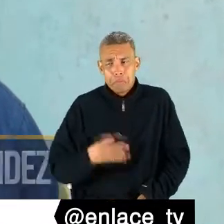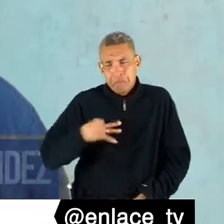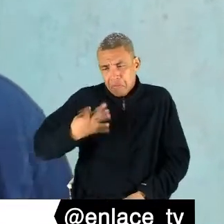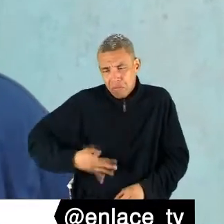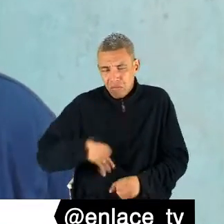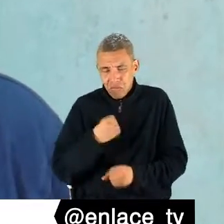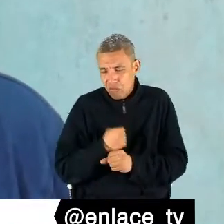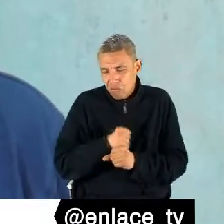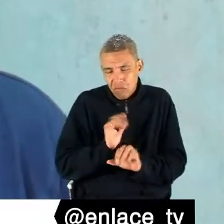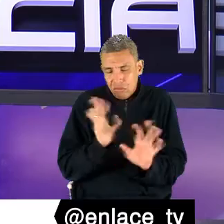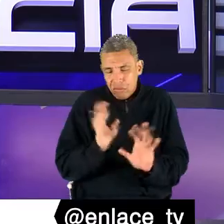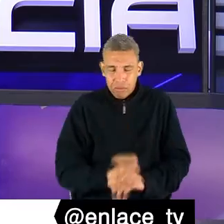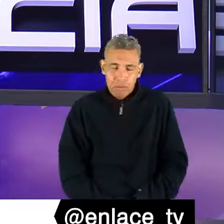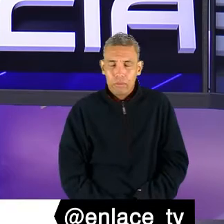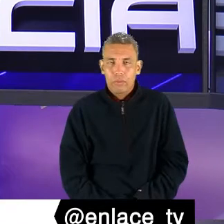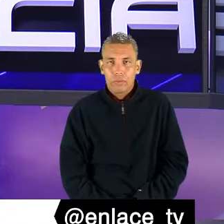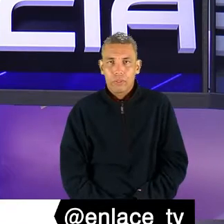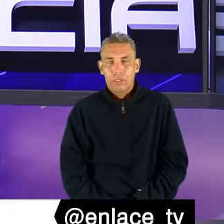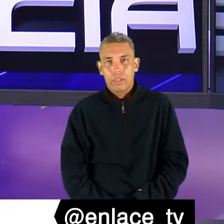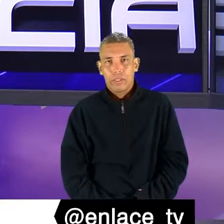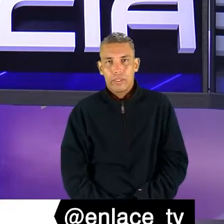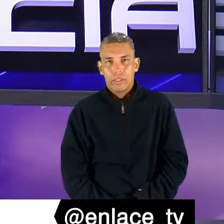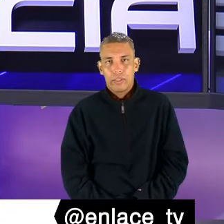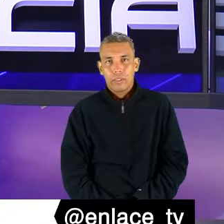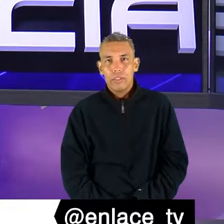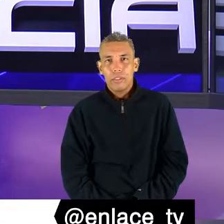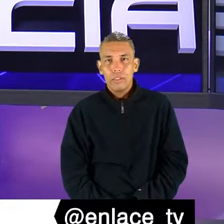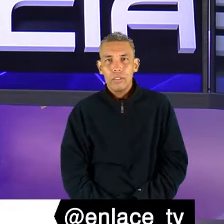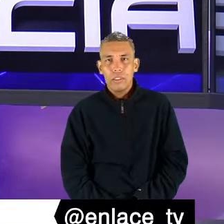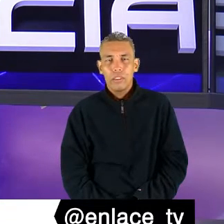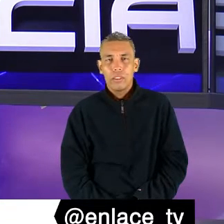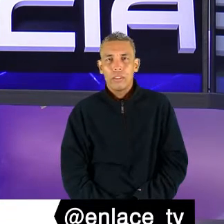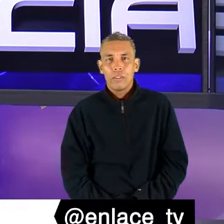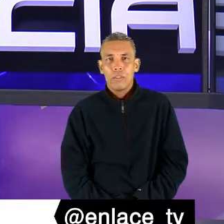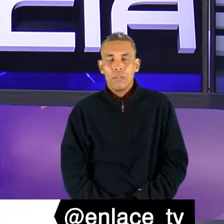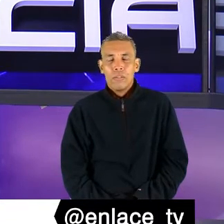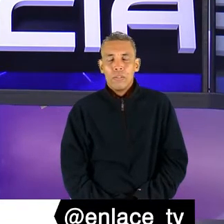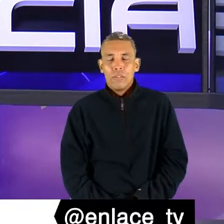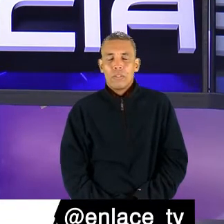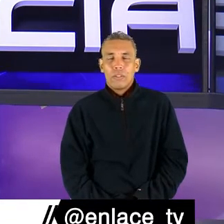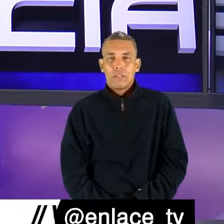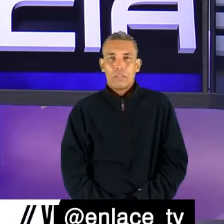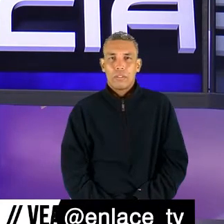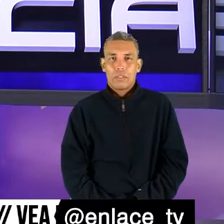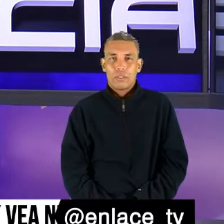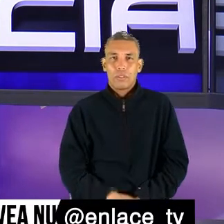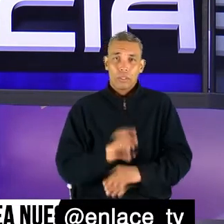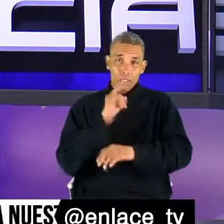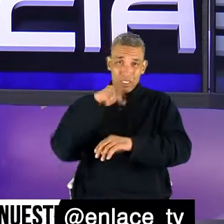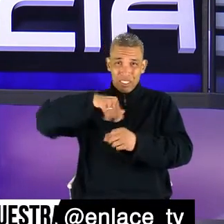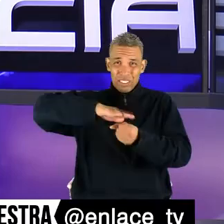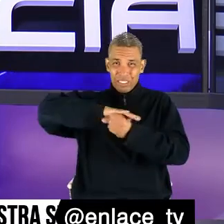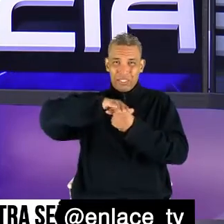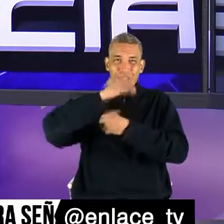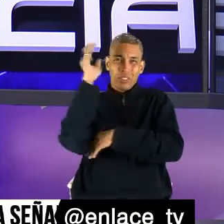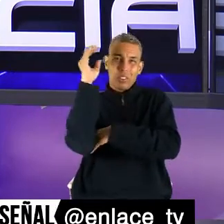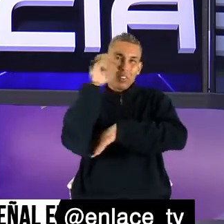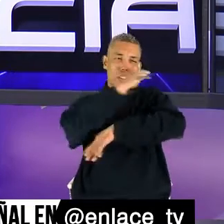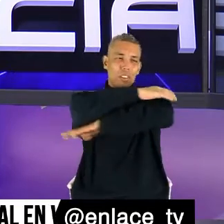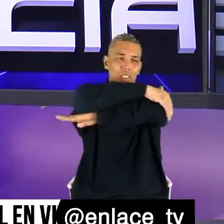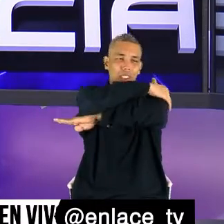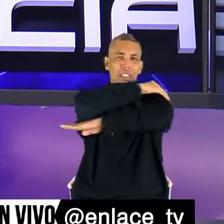una persona honesta. En otras noticias, en horas de la mañana se registró un hurto en la calle 50 del barrio Colombia.